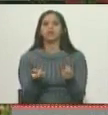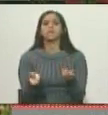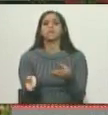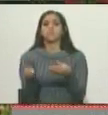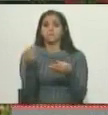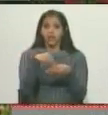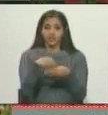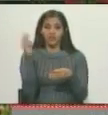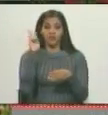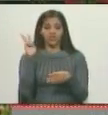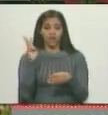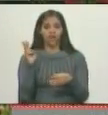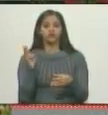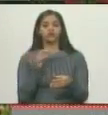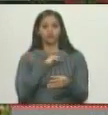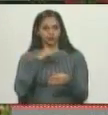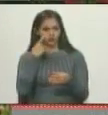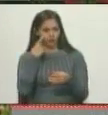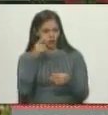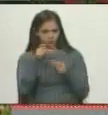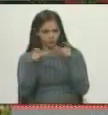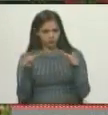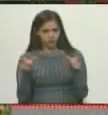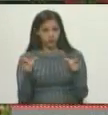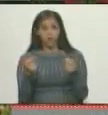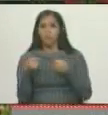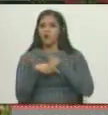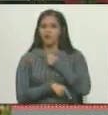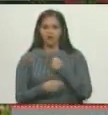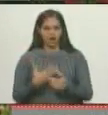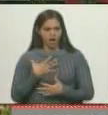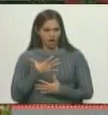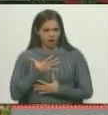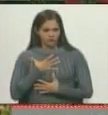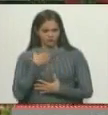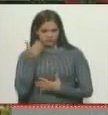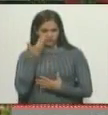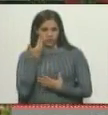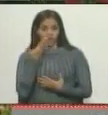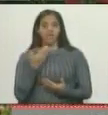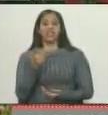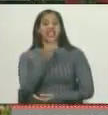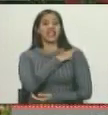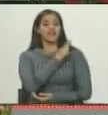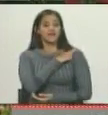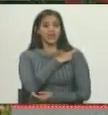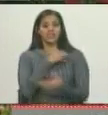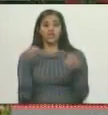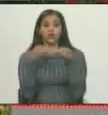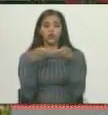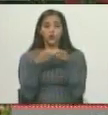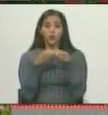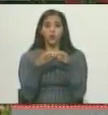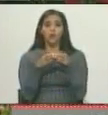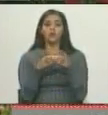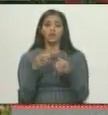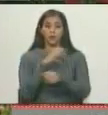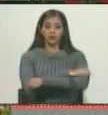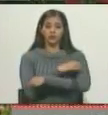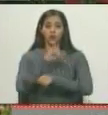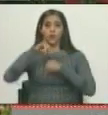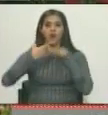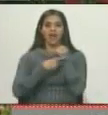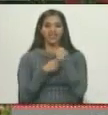los venezolanos hemos notado con profunda indignación que el jefe de la delegación de la oposición, Juan Guaidó,